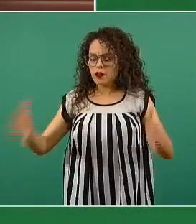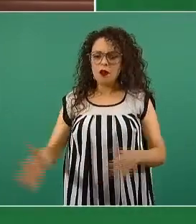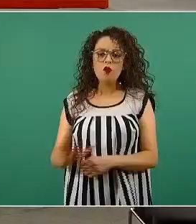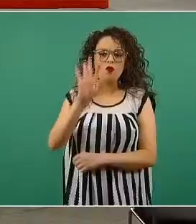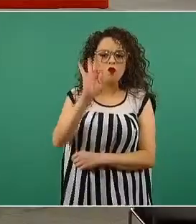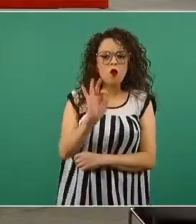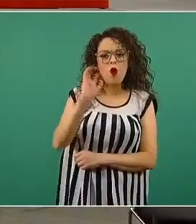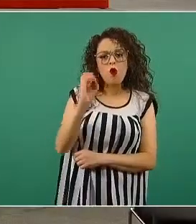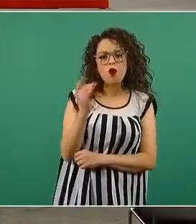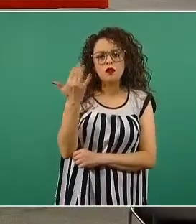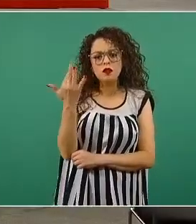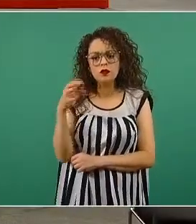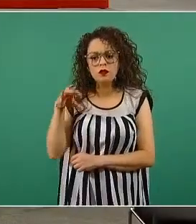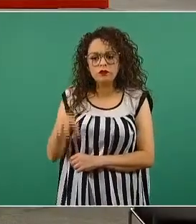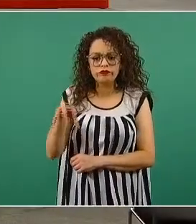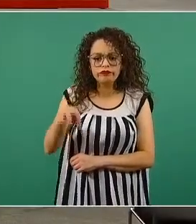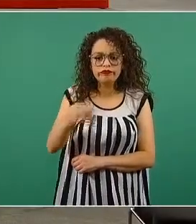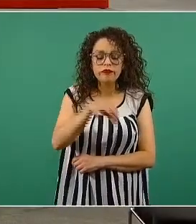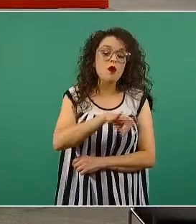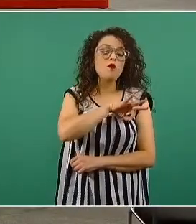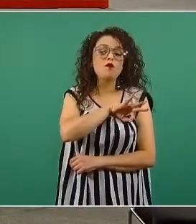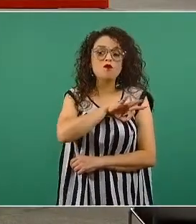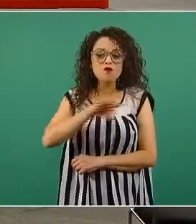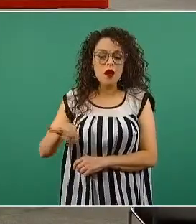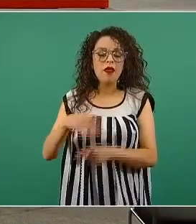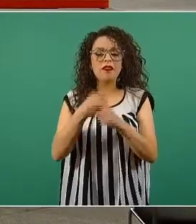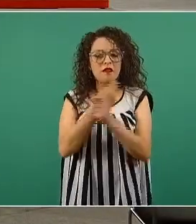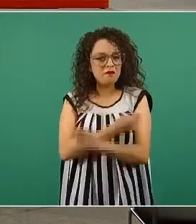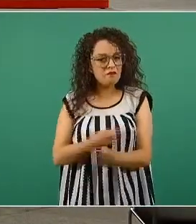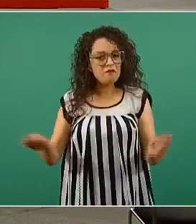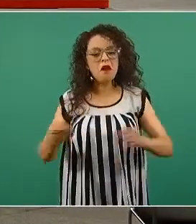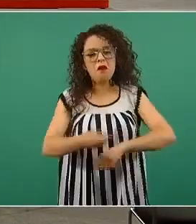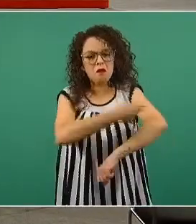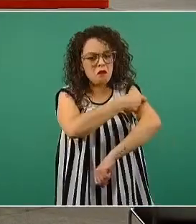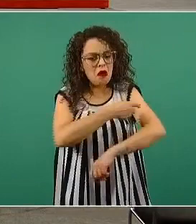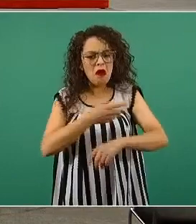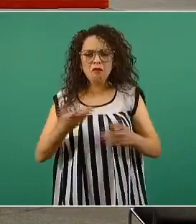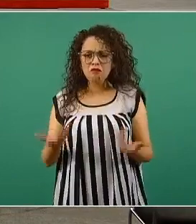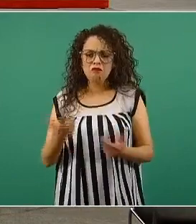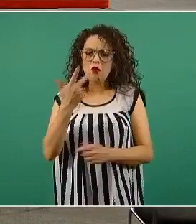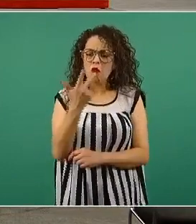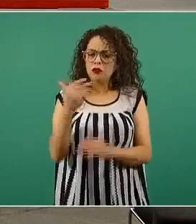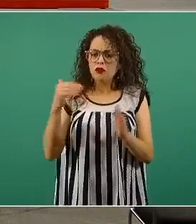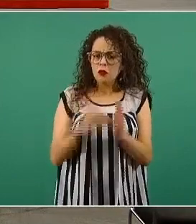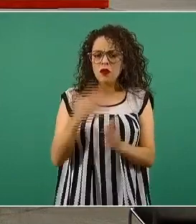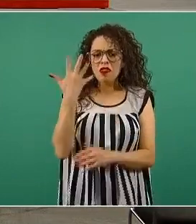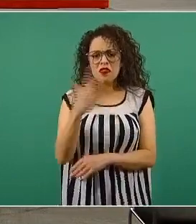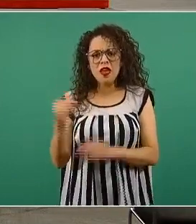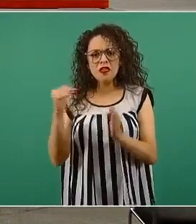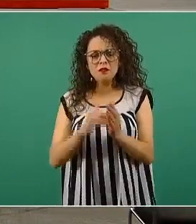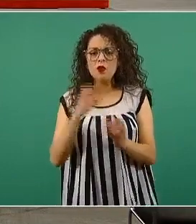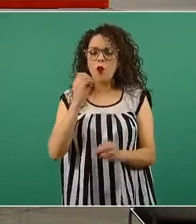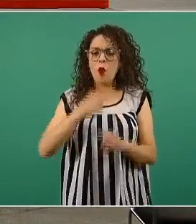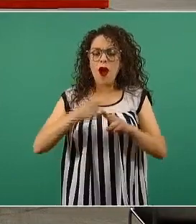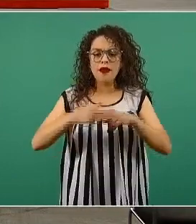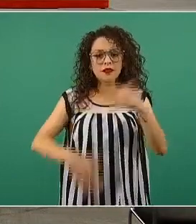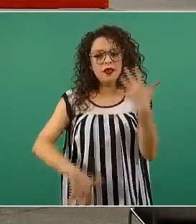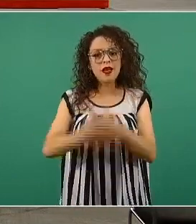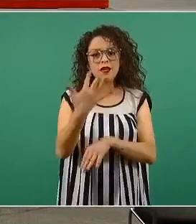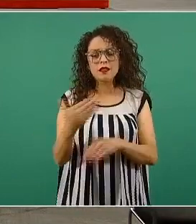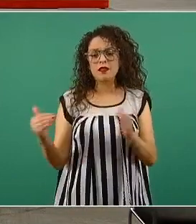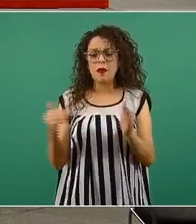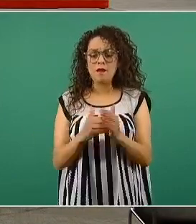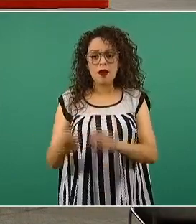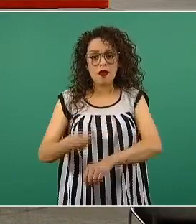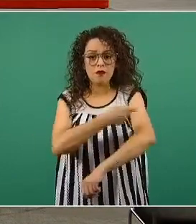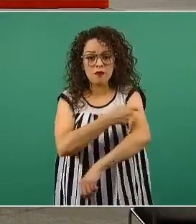50 células que tienen la capacidad de estar vacunando un ritmo de entre 8,000, 10,000 o hasta 15,000 dosis